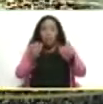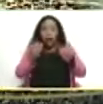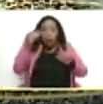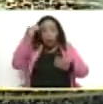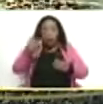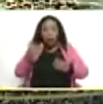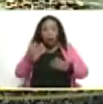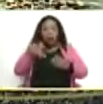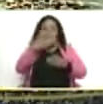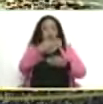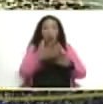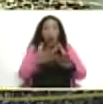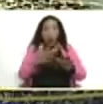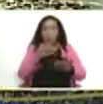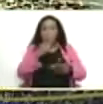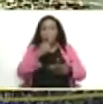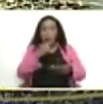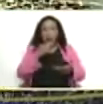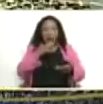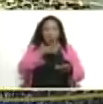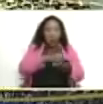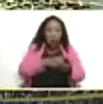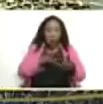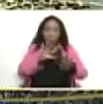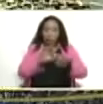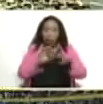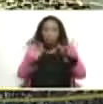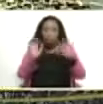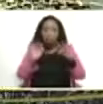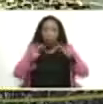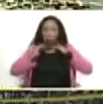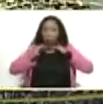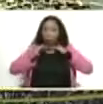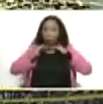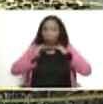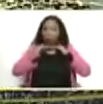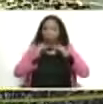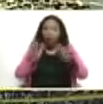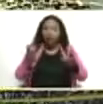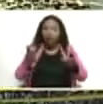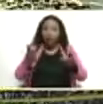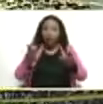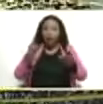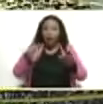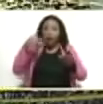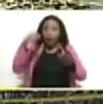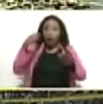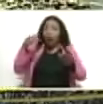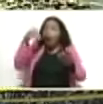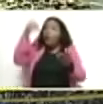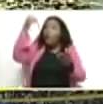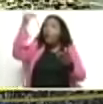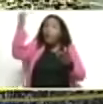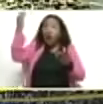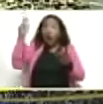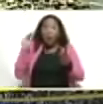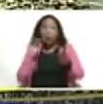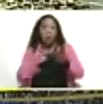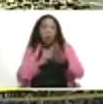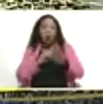Estado, sin unión, sin nada. Y al final las potencias extranjeras impusieron a sus